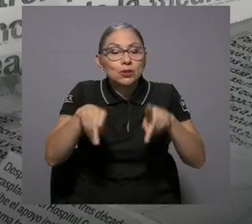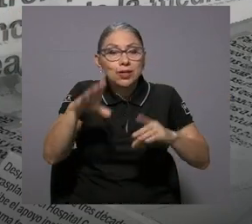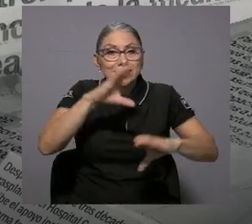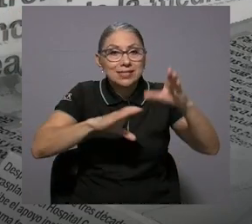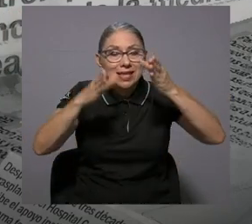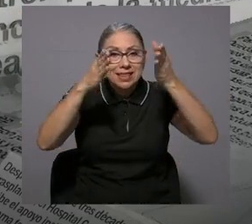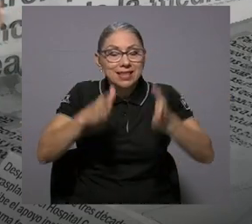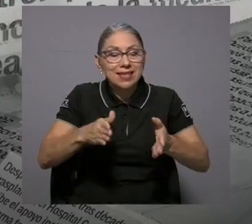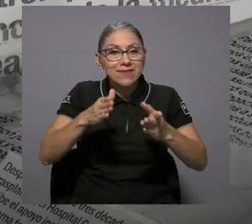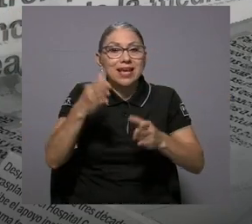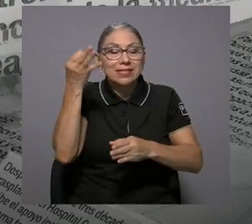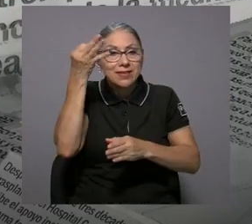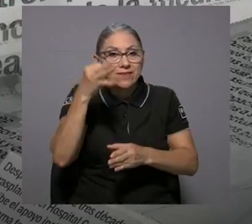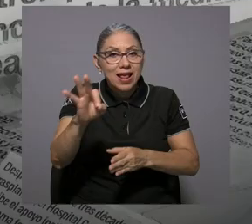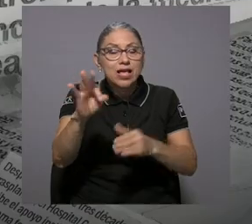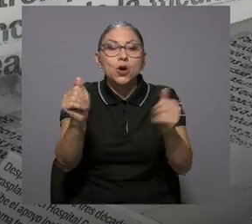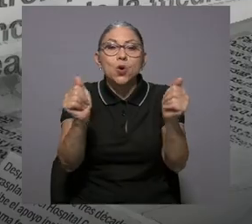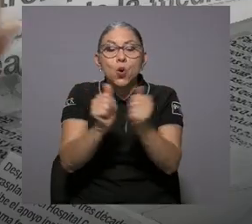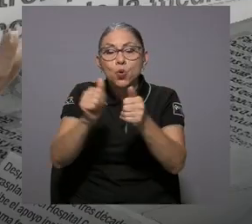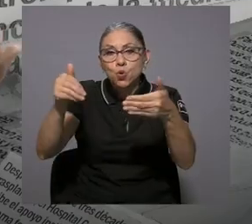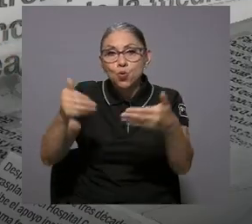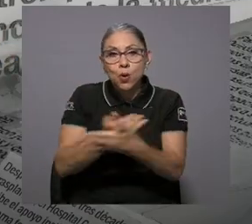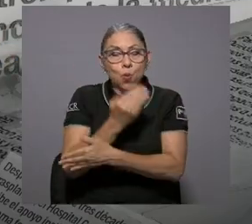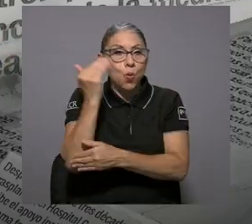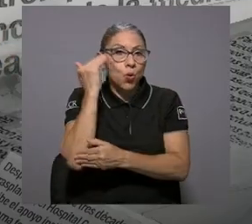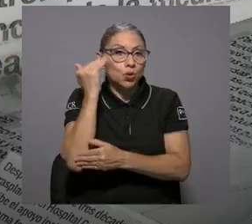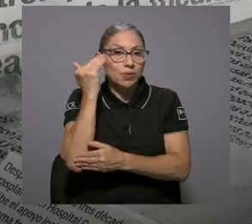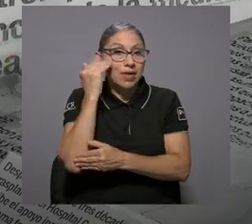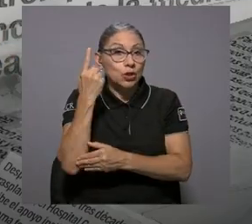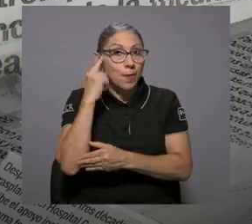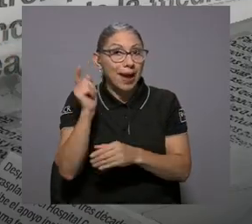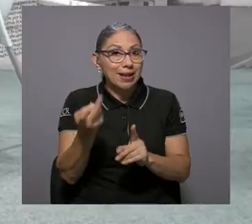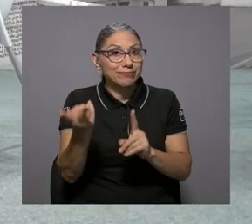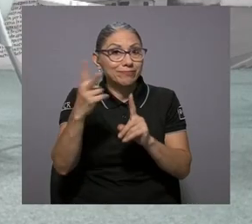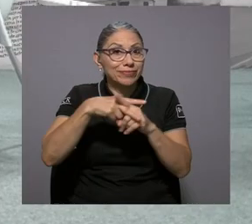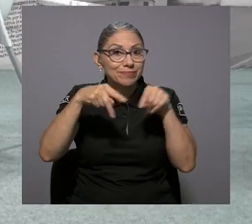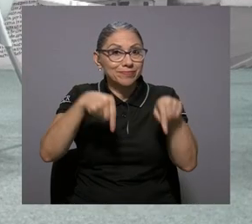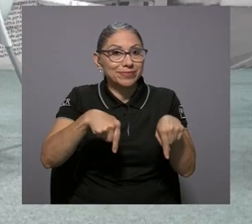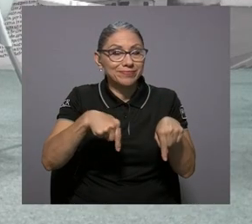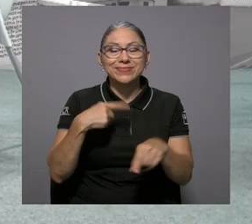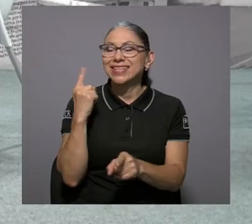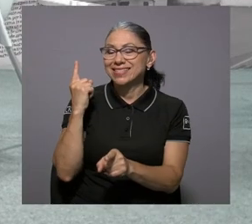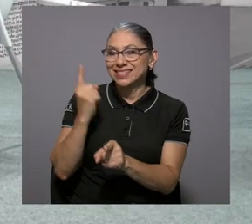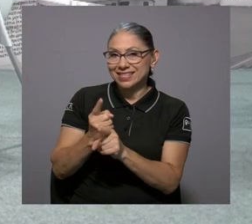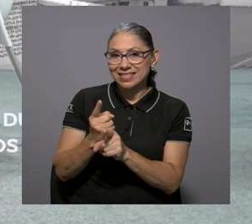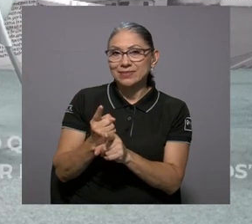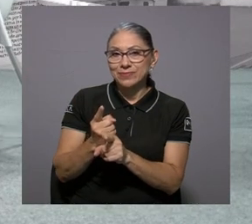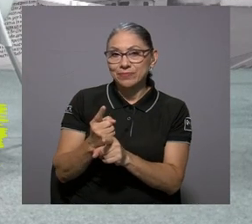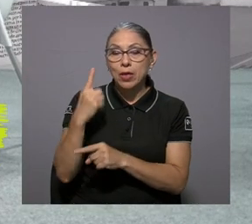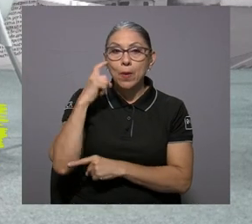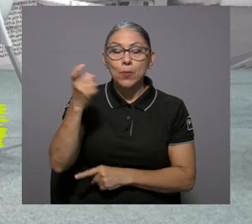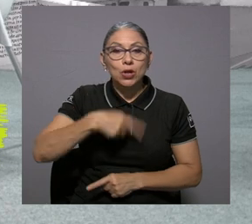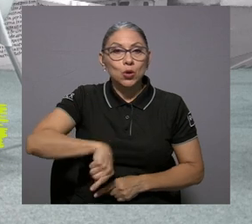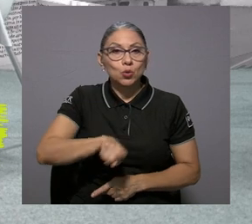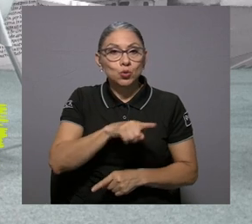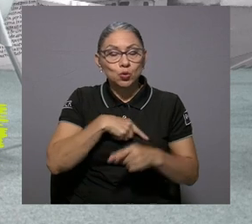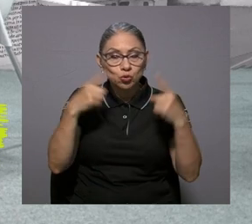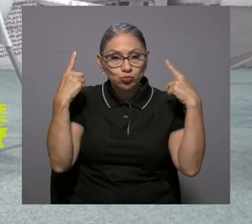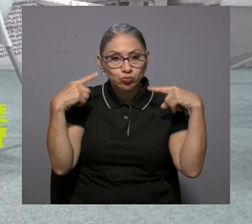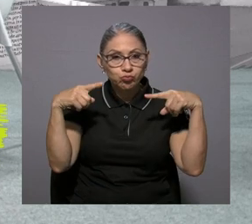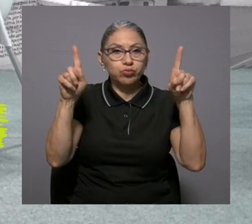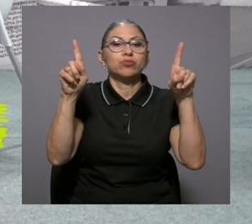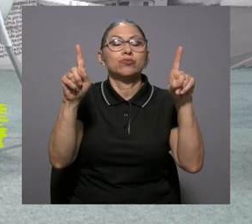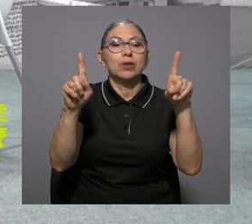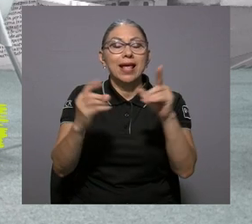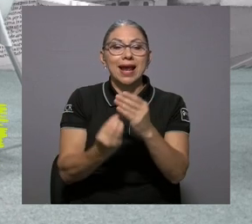Francia con nuevo conocimiento para ponerlo en práctica? Exactamente, porque conseguimos la creación de